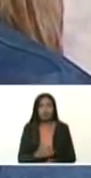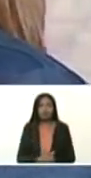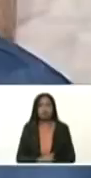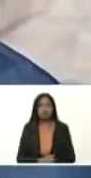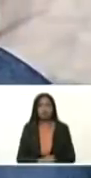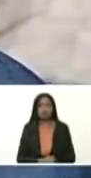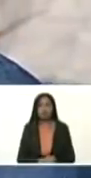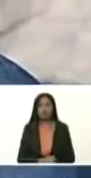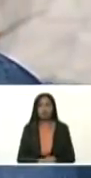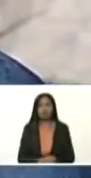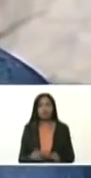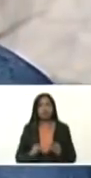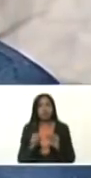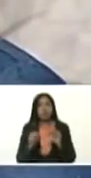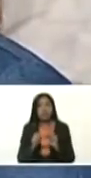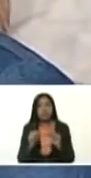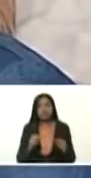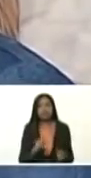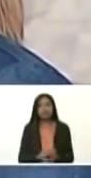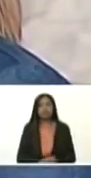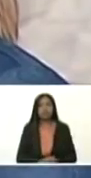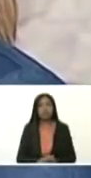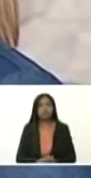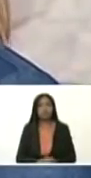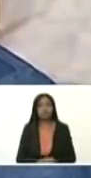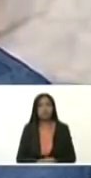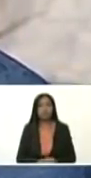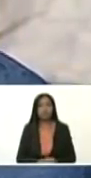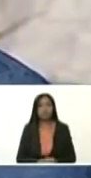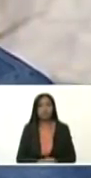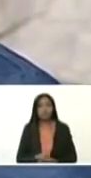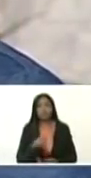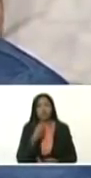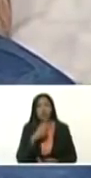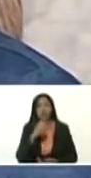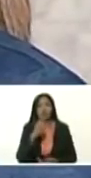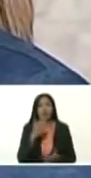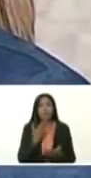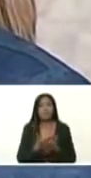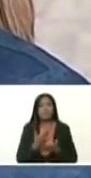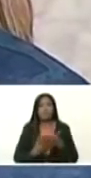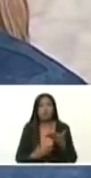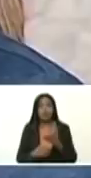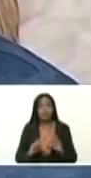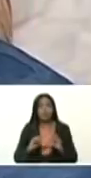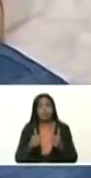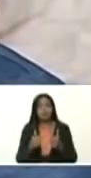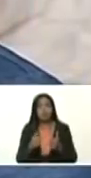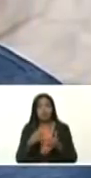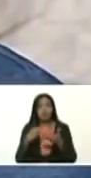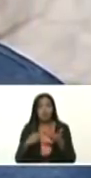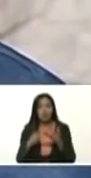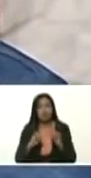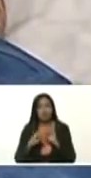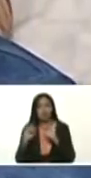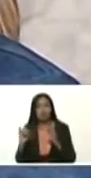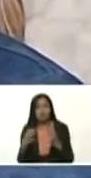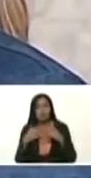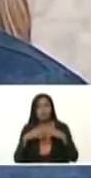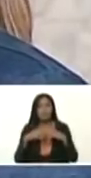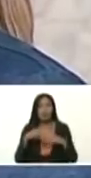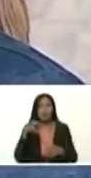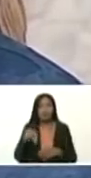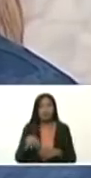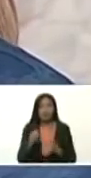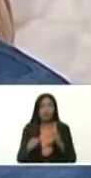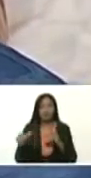es. Continúa, Mariani, por favor. Bueno, una de las propuestas fundamental y principal neurálgica de todo esto es crear el Estado